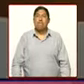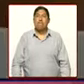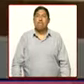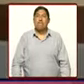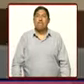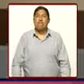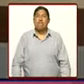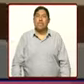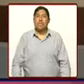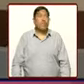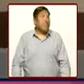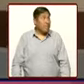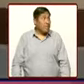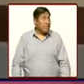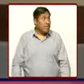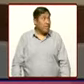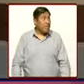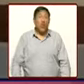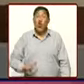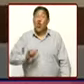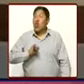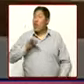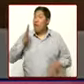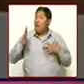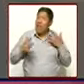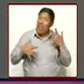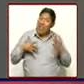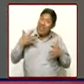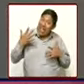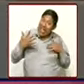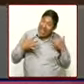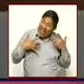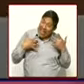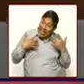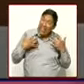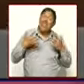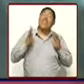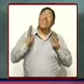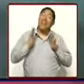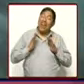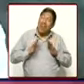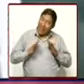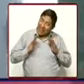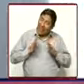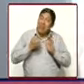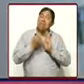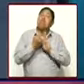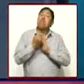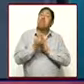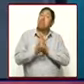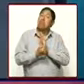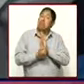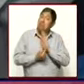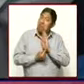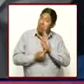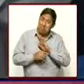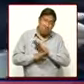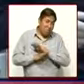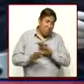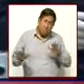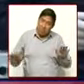No estoy nervioso, estoy feliz. Exacto. Alegre. Faltan minutos. Ya voy a ver.